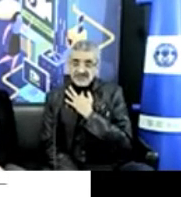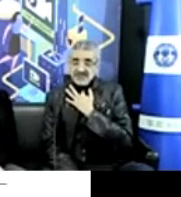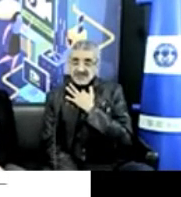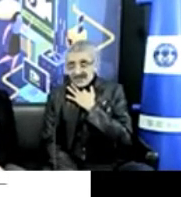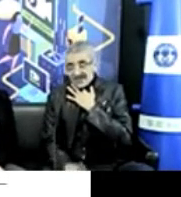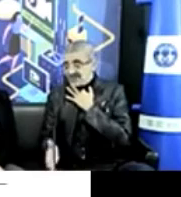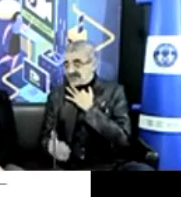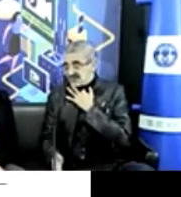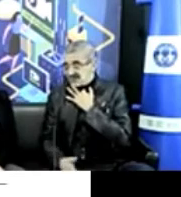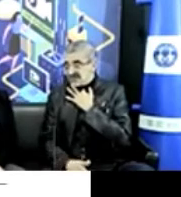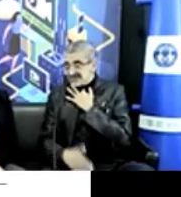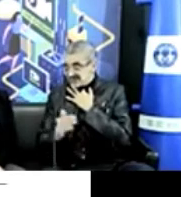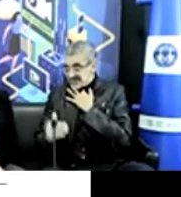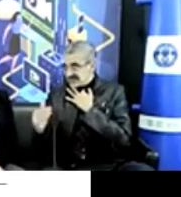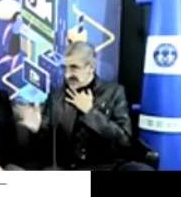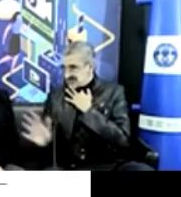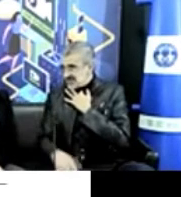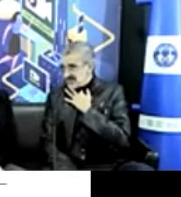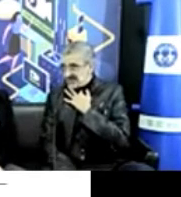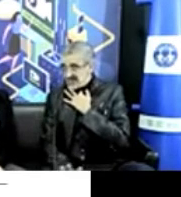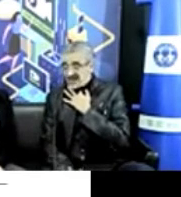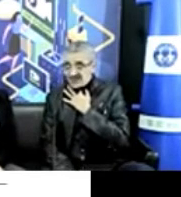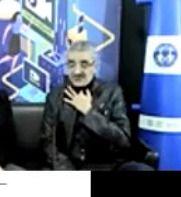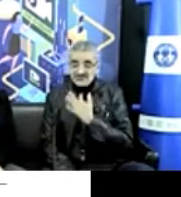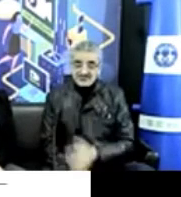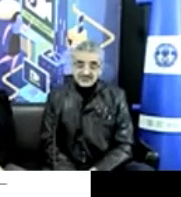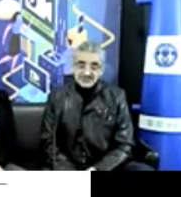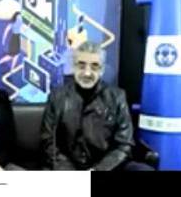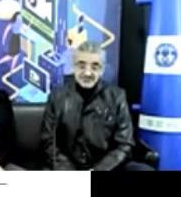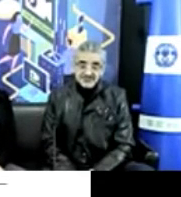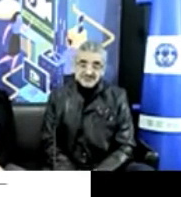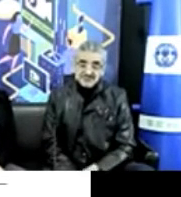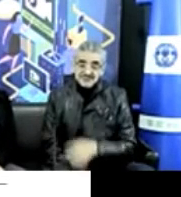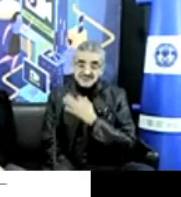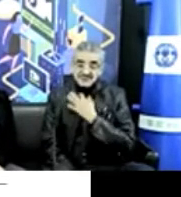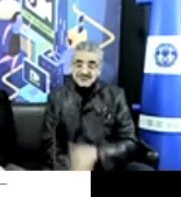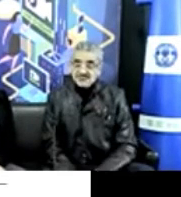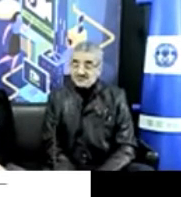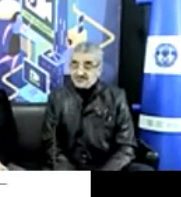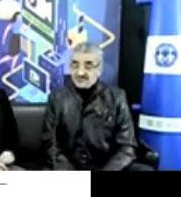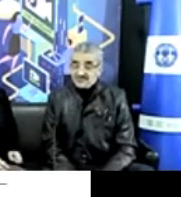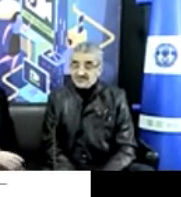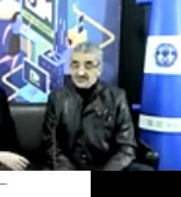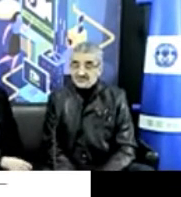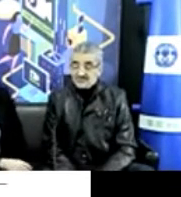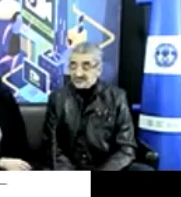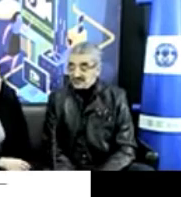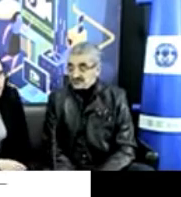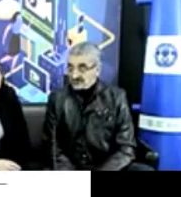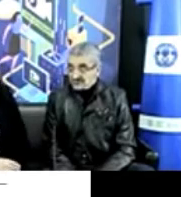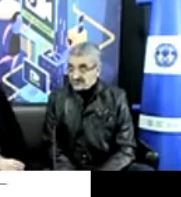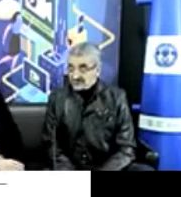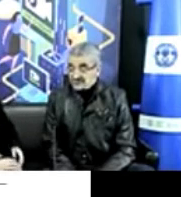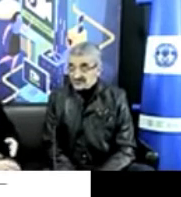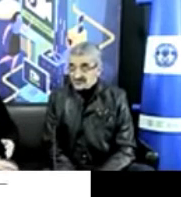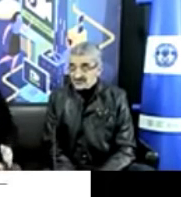constantemente. Generalmente te digo es a 3, 6, 9 y al año. Entonces ahí vamos observando,